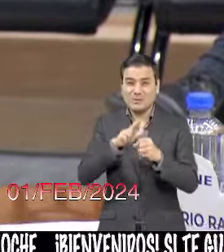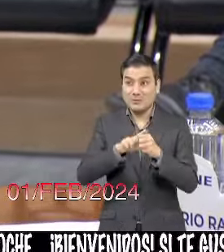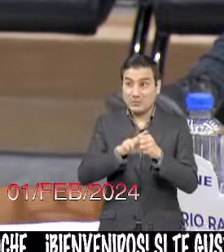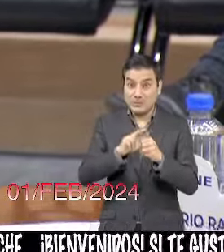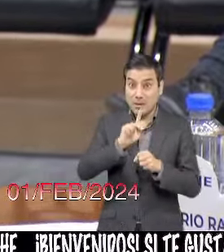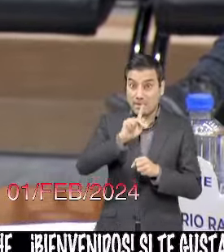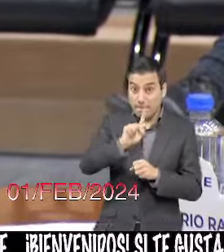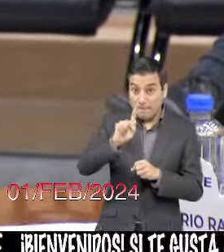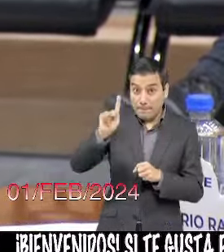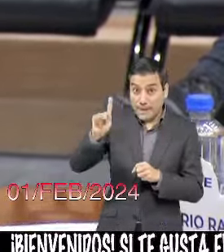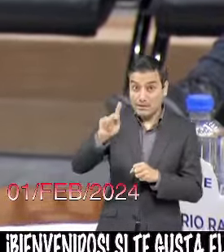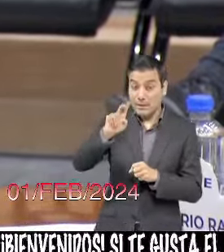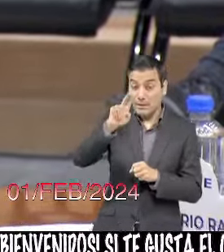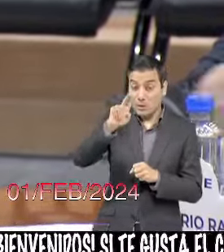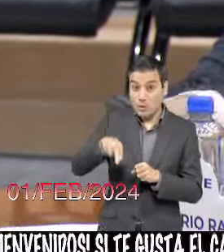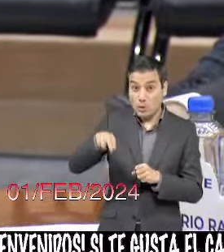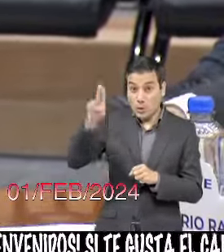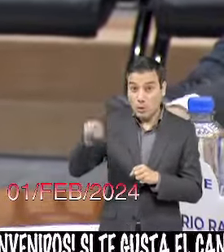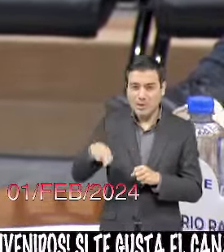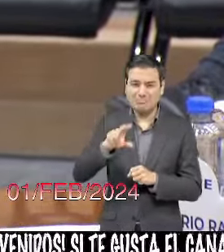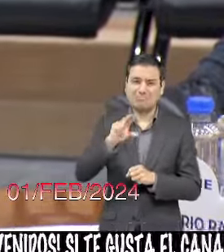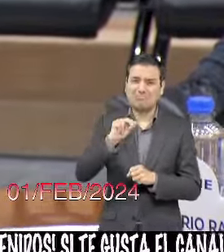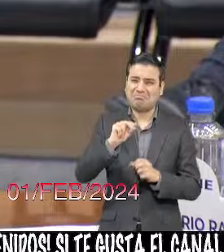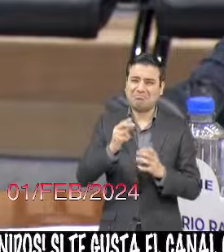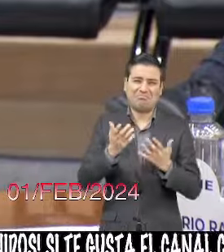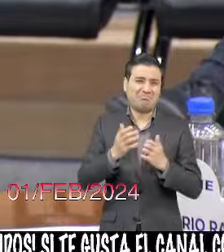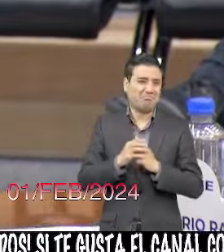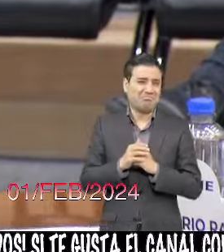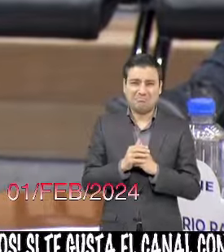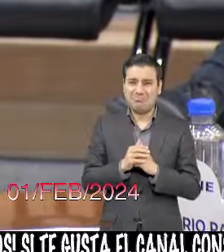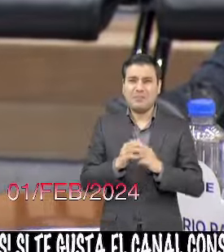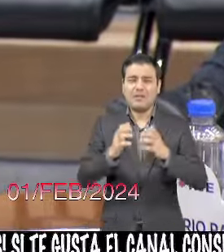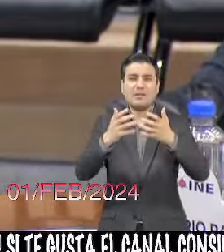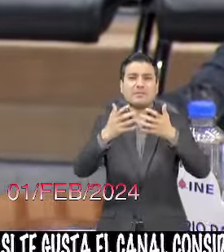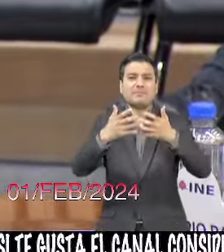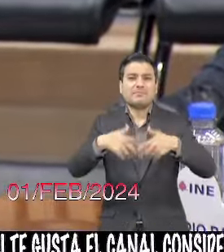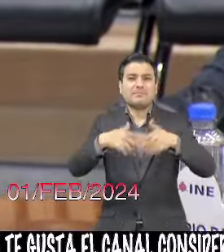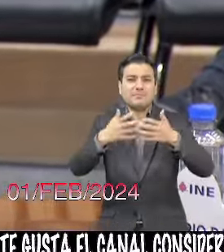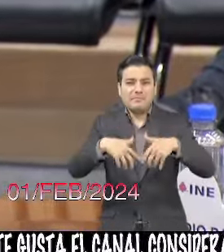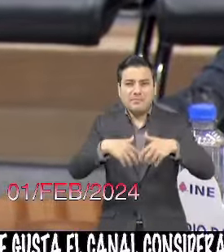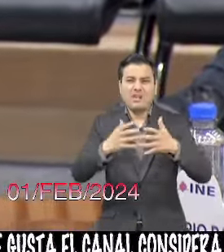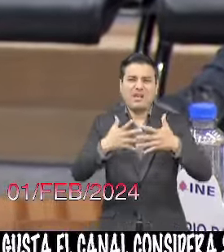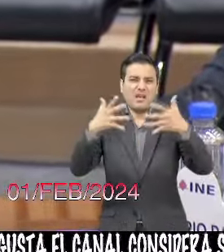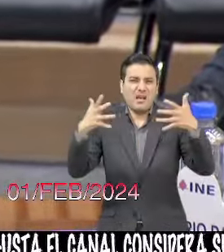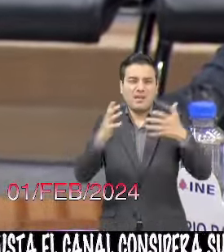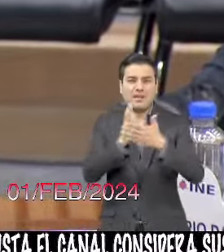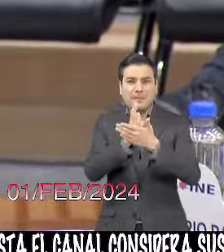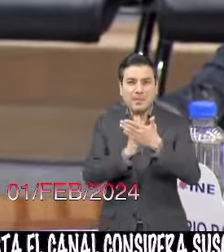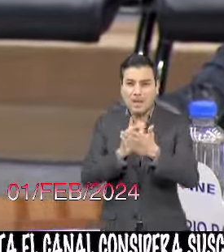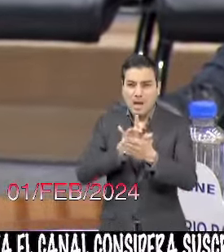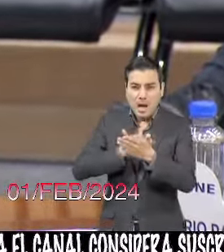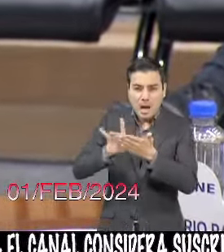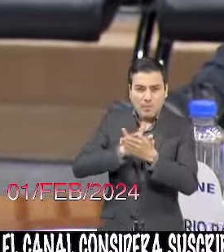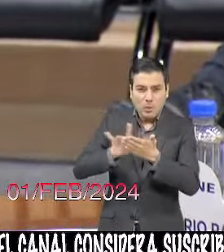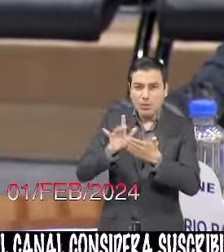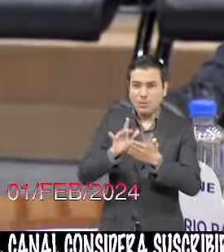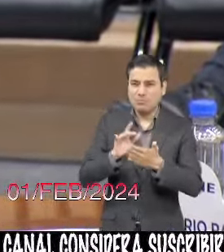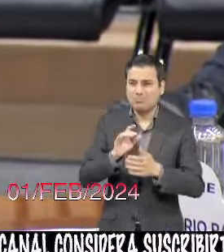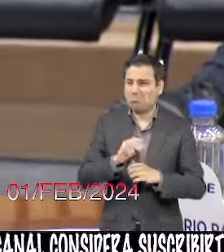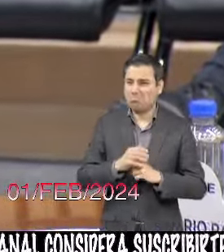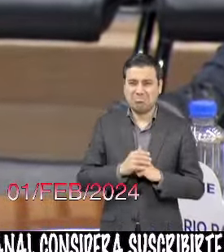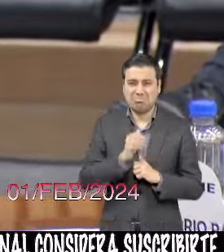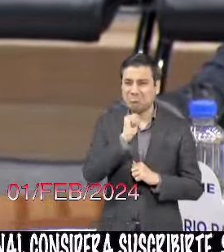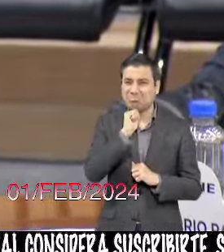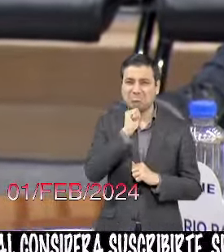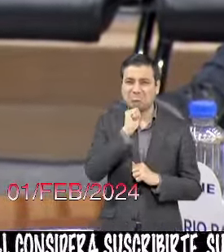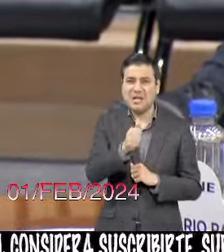Noruega. La falta de apoyos a las pequeñas y medianas empresas ha provocado un estancamiento económico que